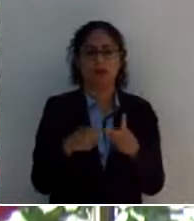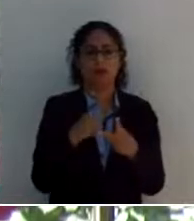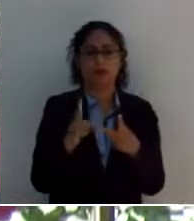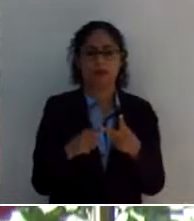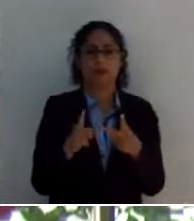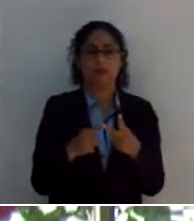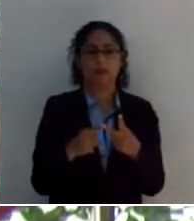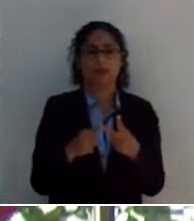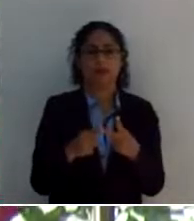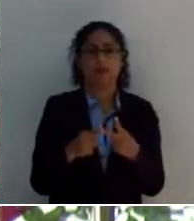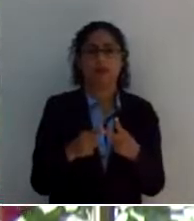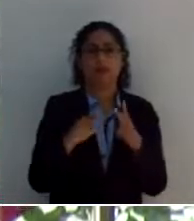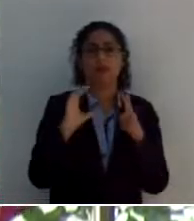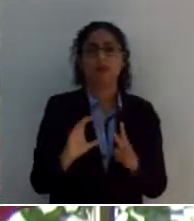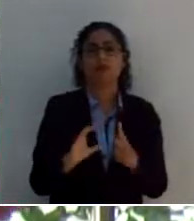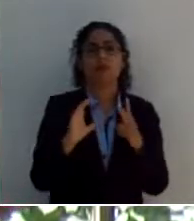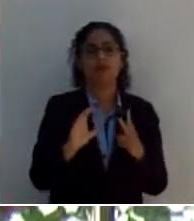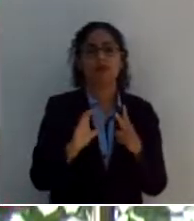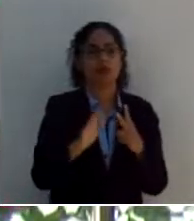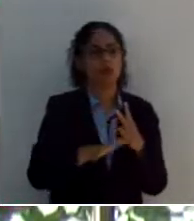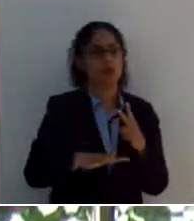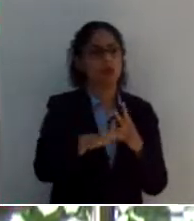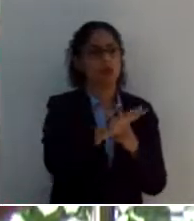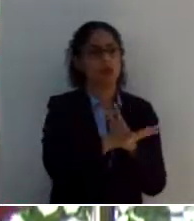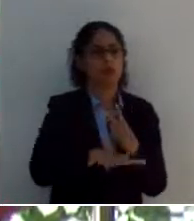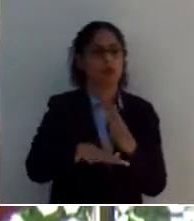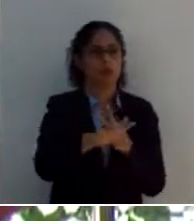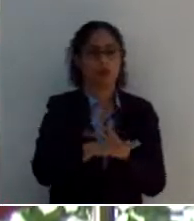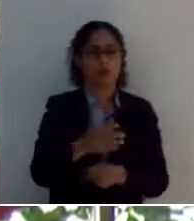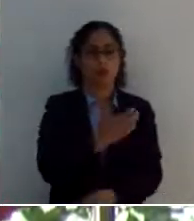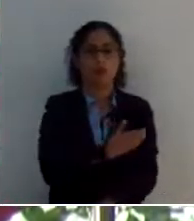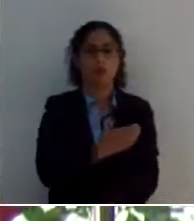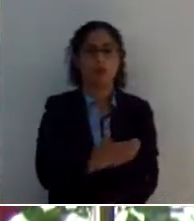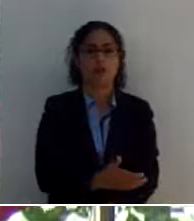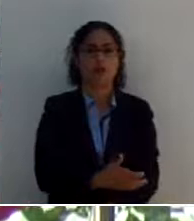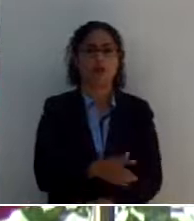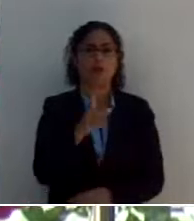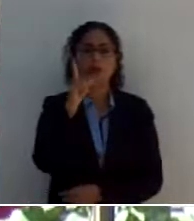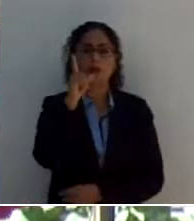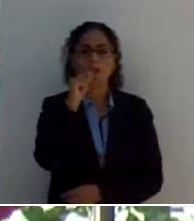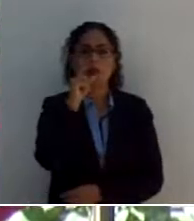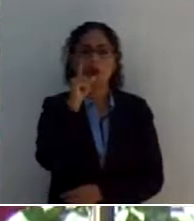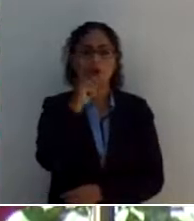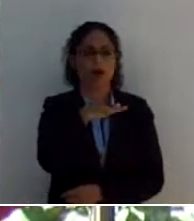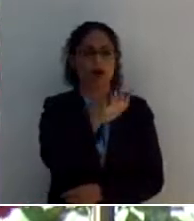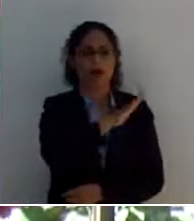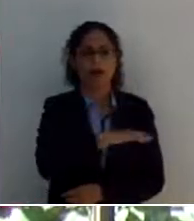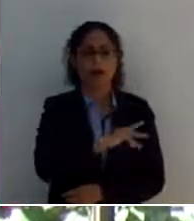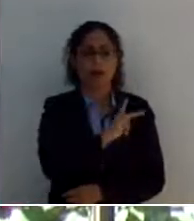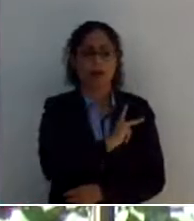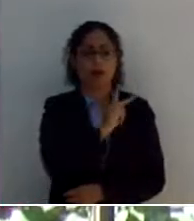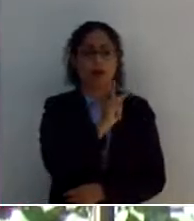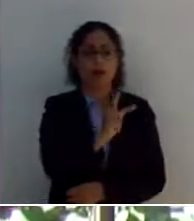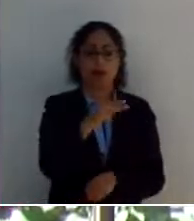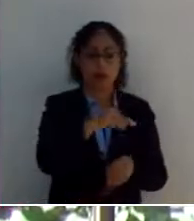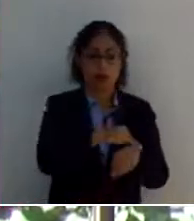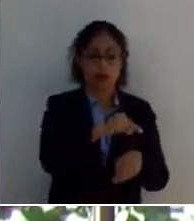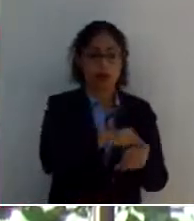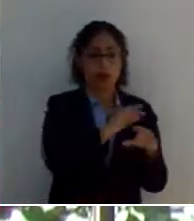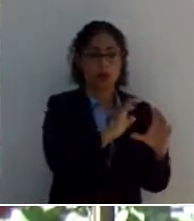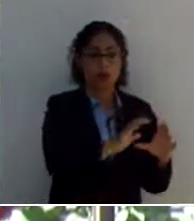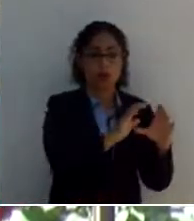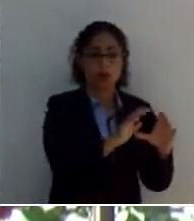importante en esta crisis: cuidar a nuestras compañeras y sus compañeros policías. Es decir, a la par de cuidar a las doctoras y los